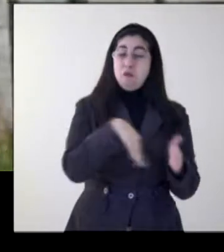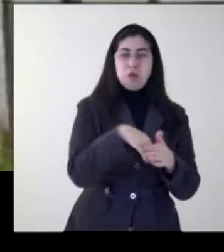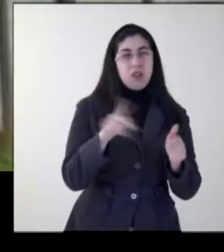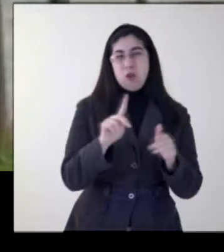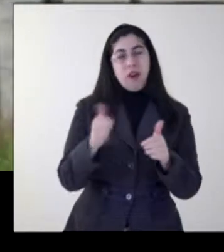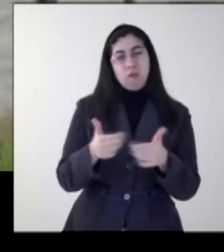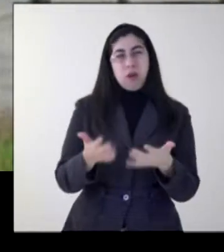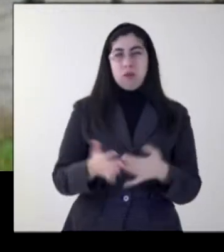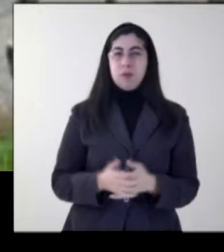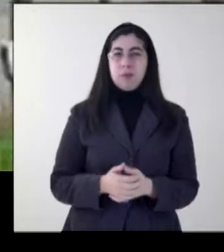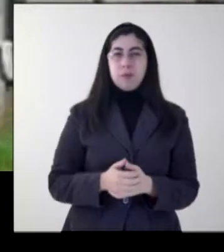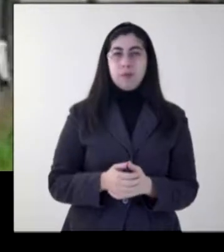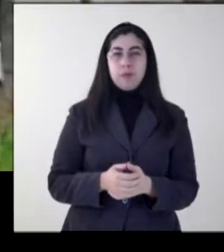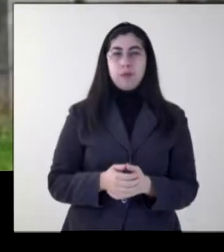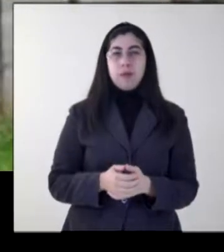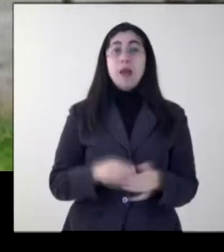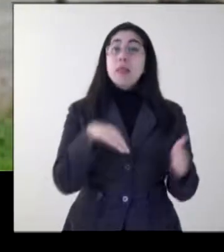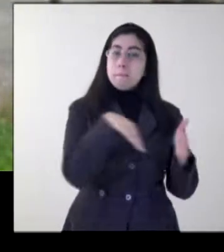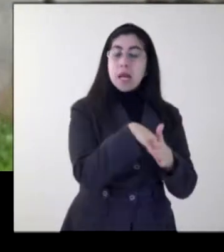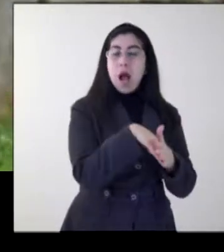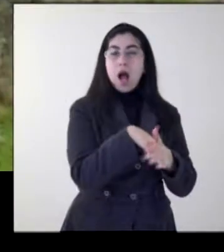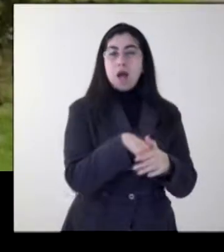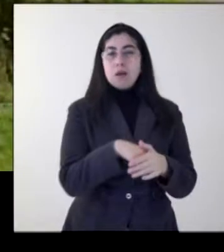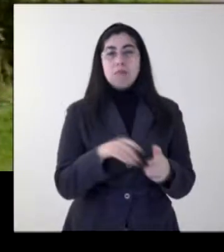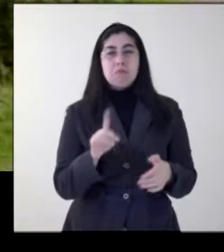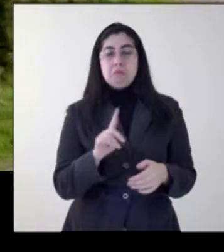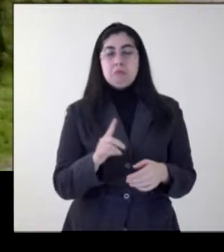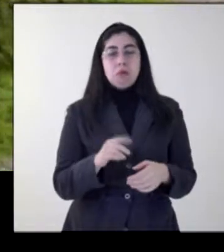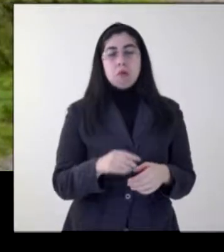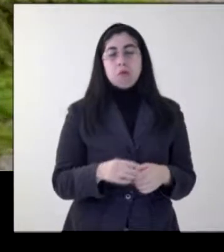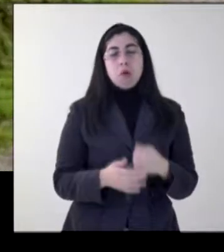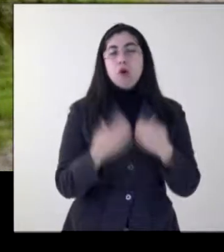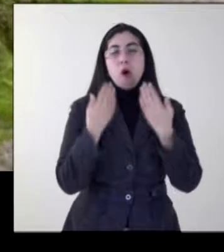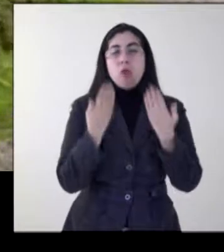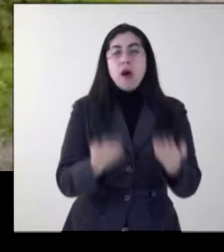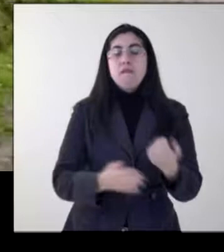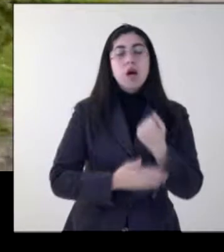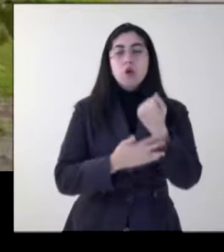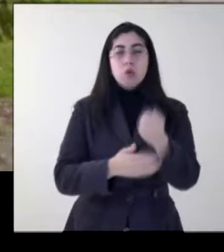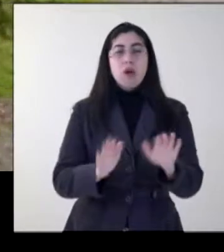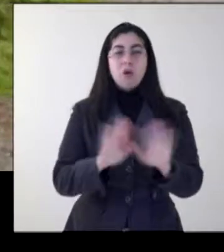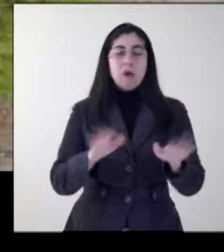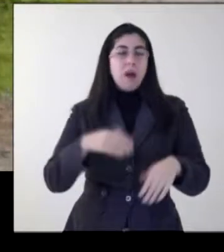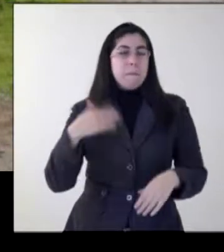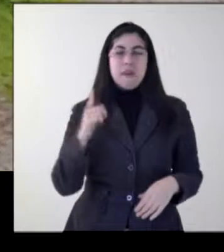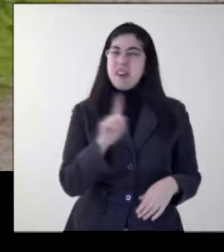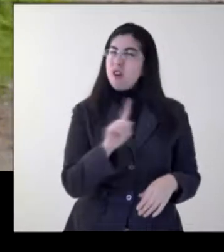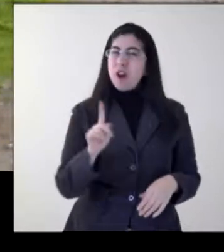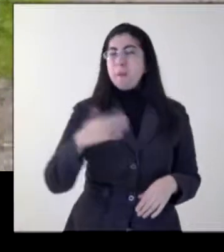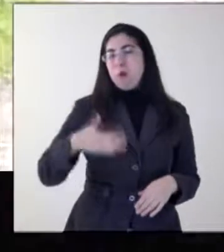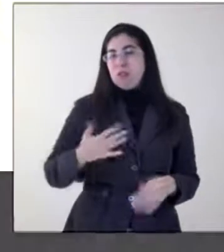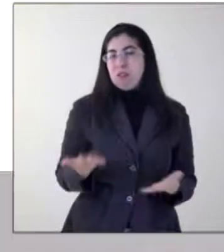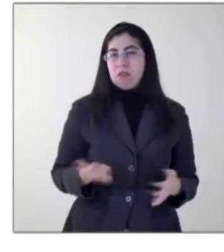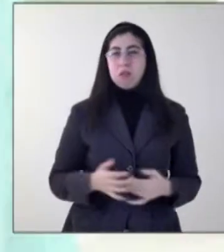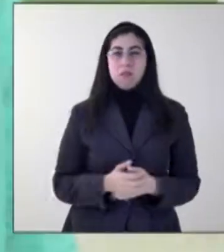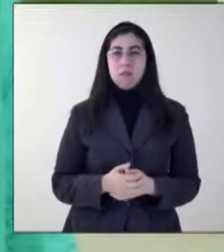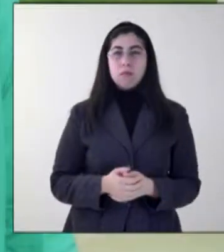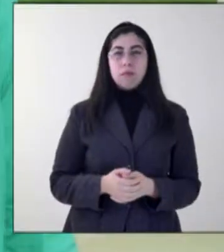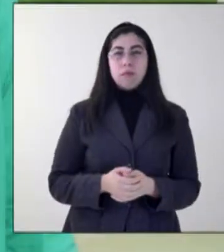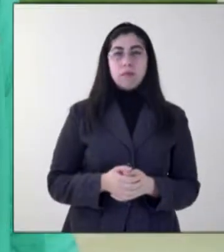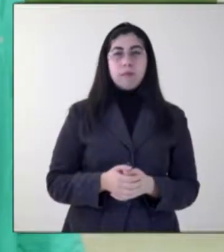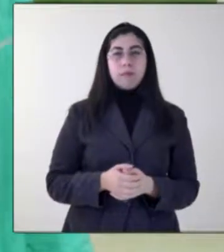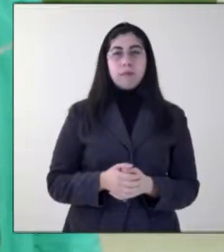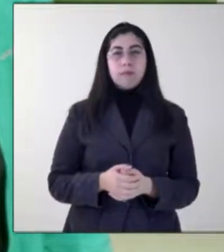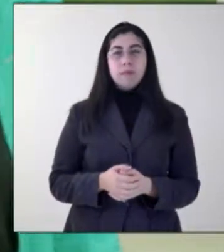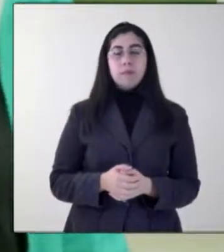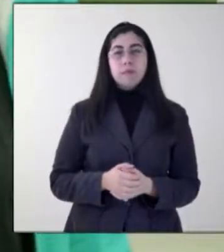barrio Las Villas. Y el terminal de bus no daba mucha, para el entorno del barrio no lo servía mucho. Entonces,